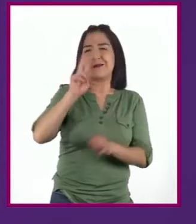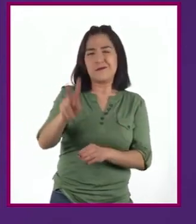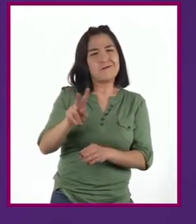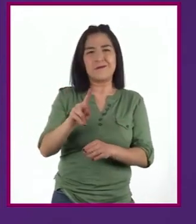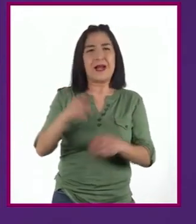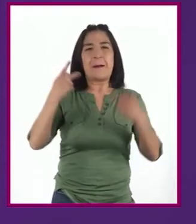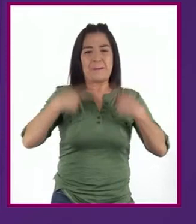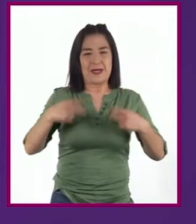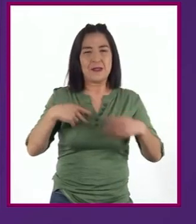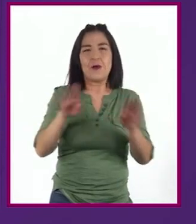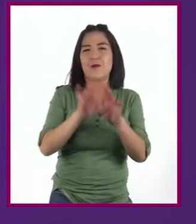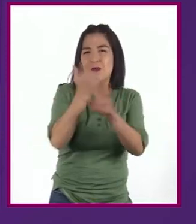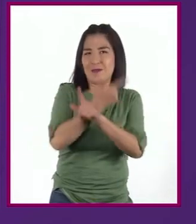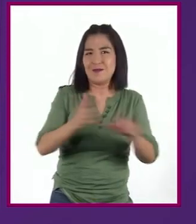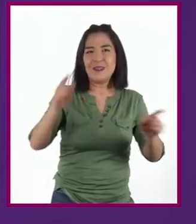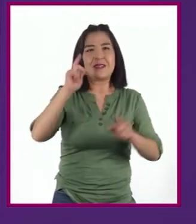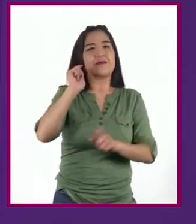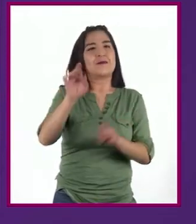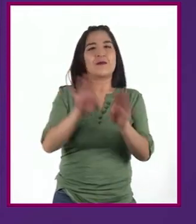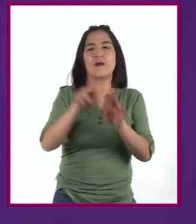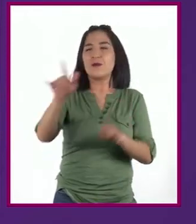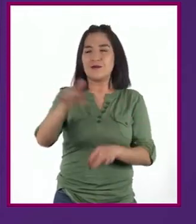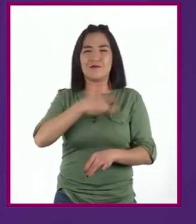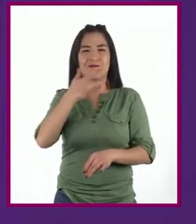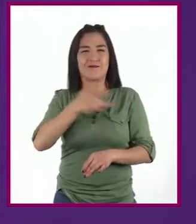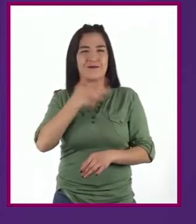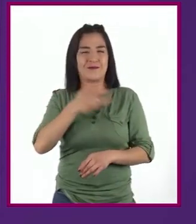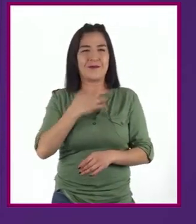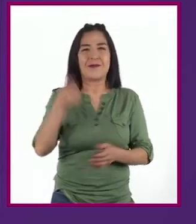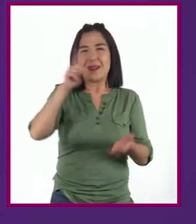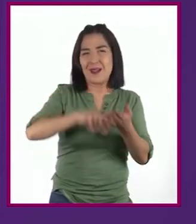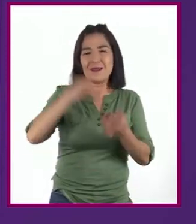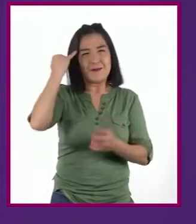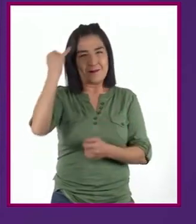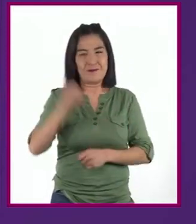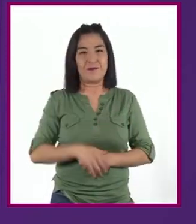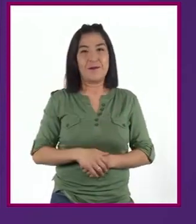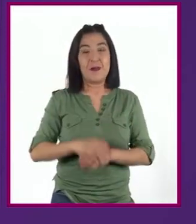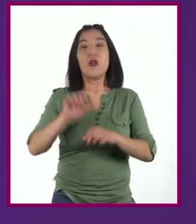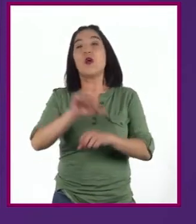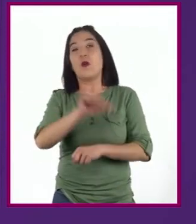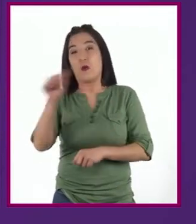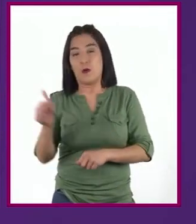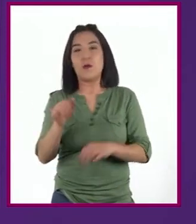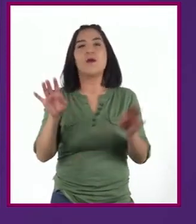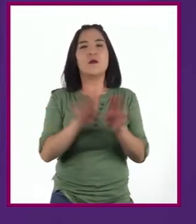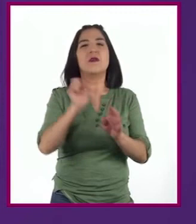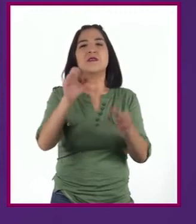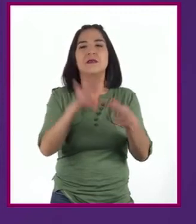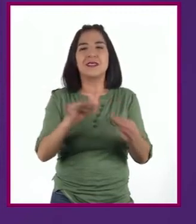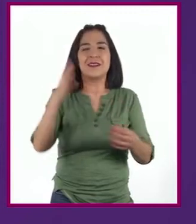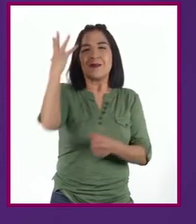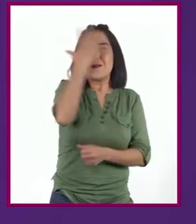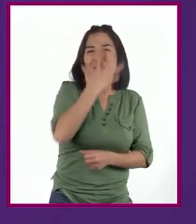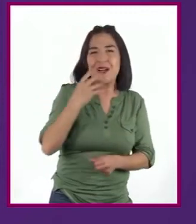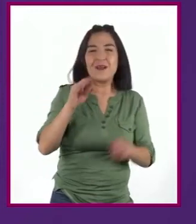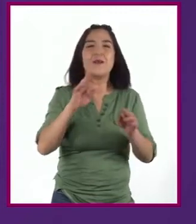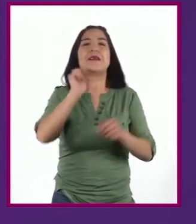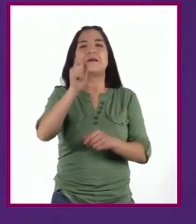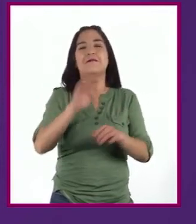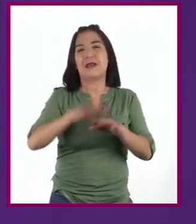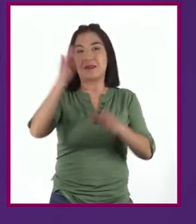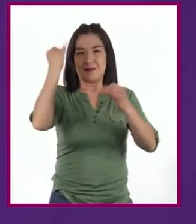del individuo y su capacidad intuitiva. Por otra parte, se exaltaba la belleza y los